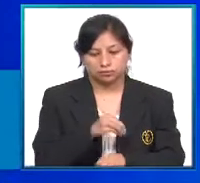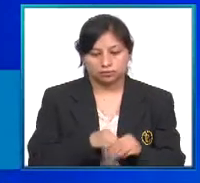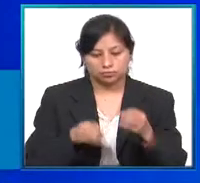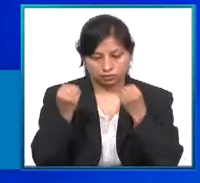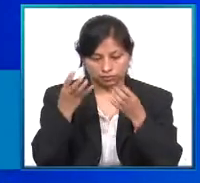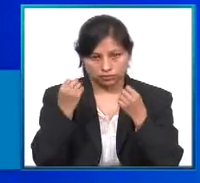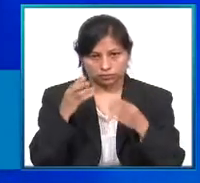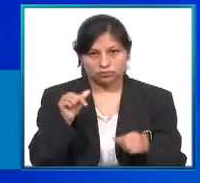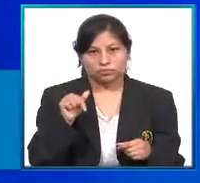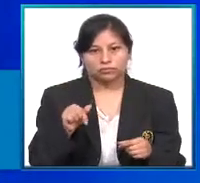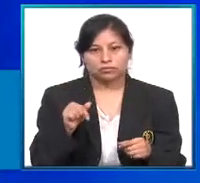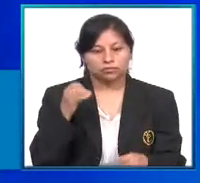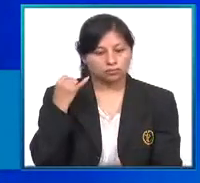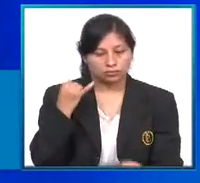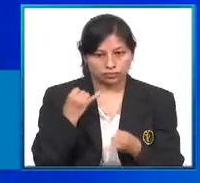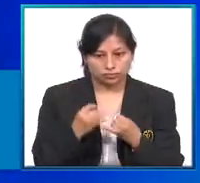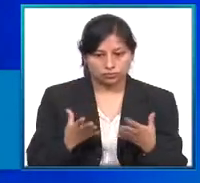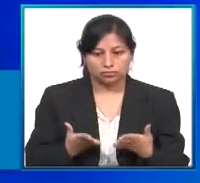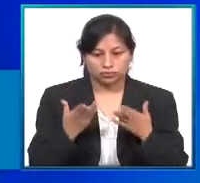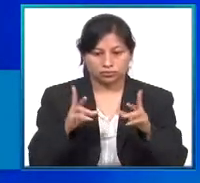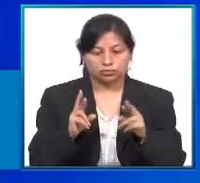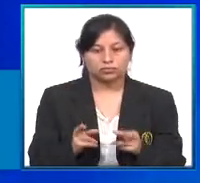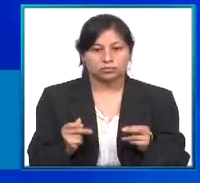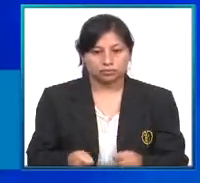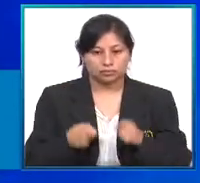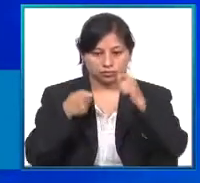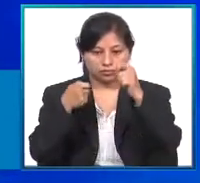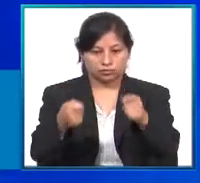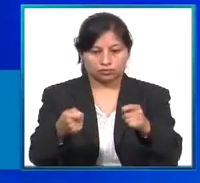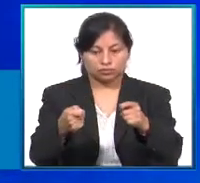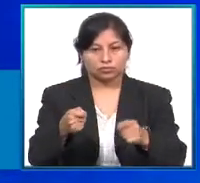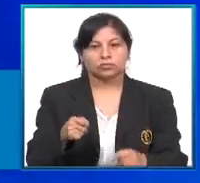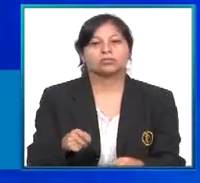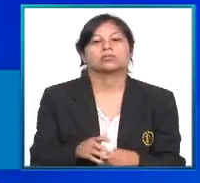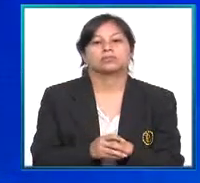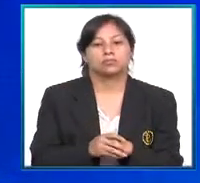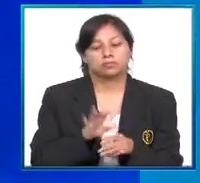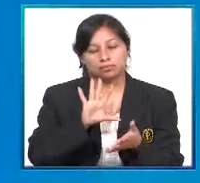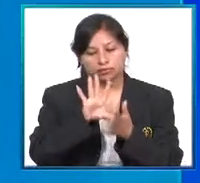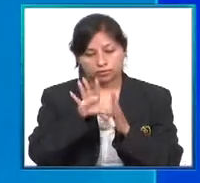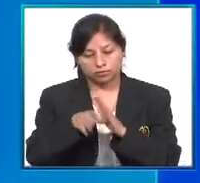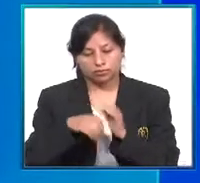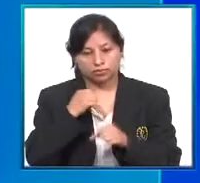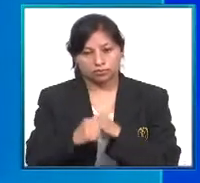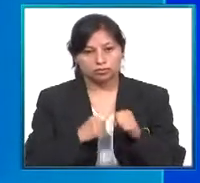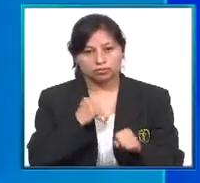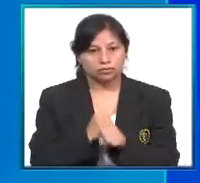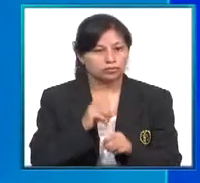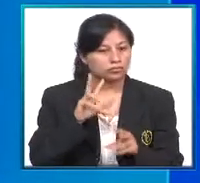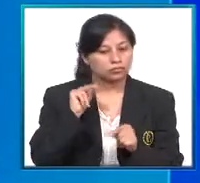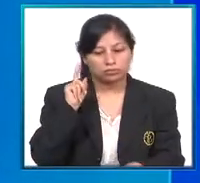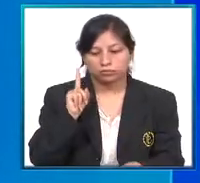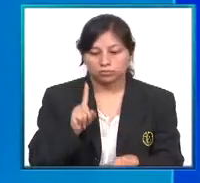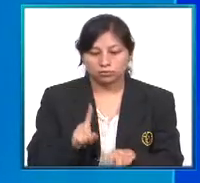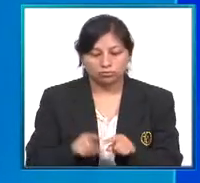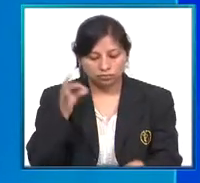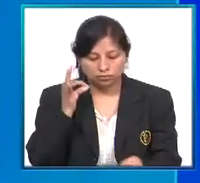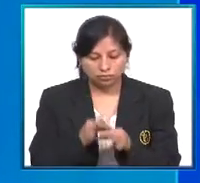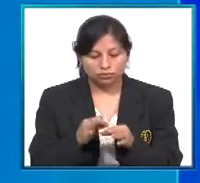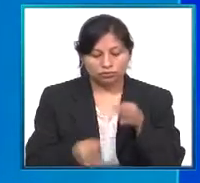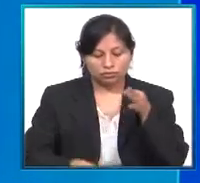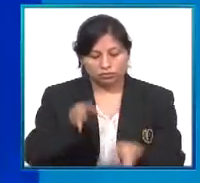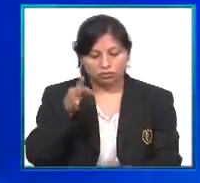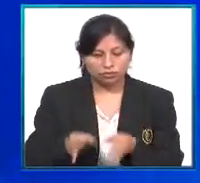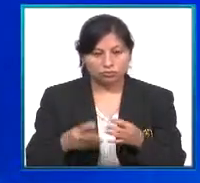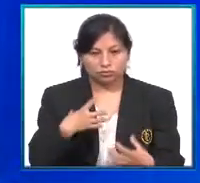Cambiamos de información y se concretó la entrega de títulos a vecinos de San Rafael Chilascó luego de varios años de no contar con la certeza jurídica